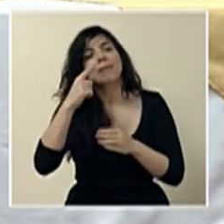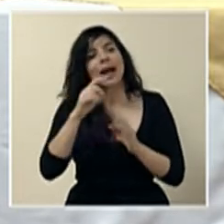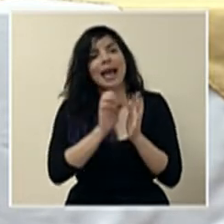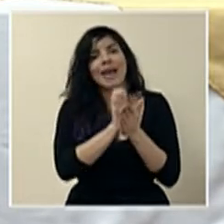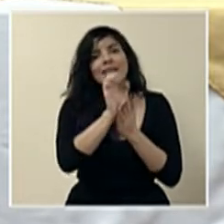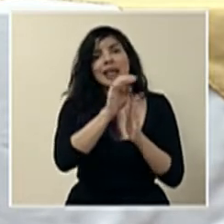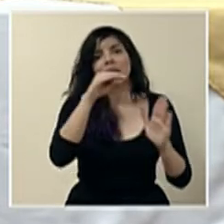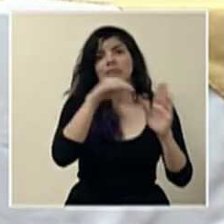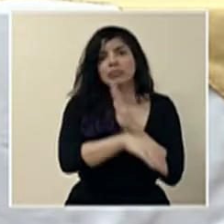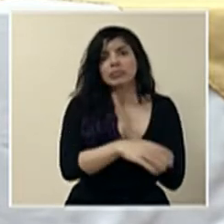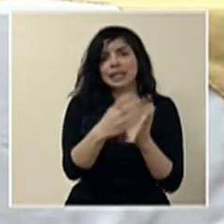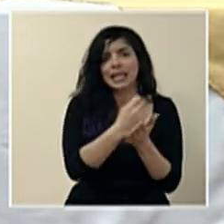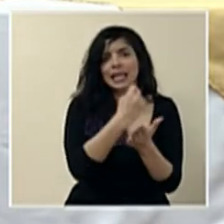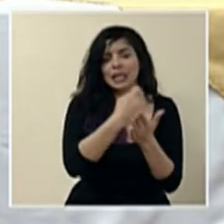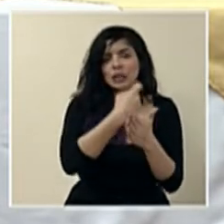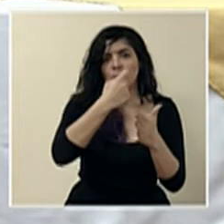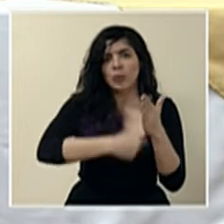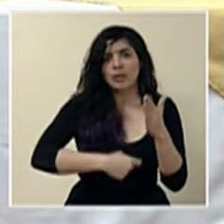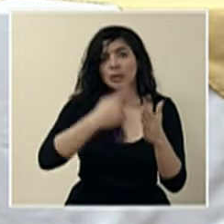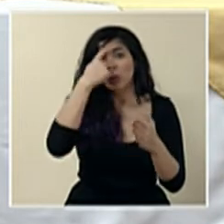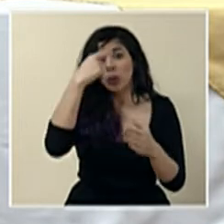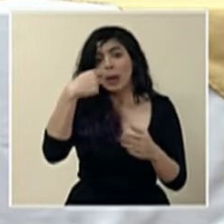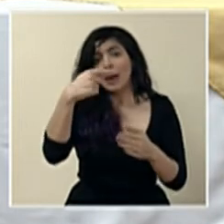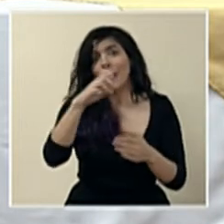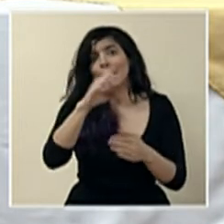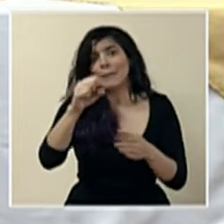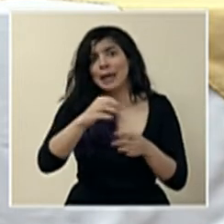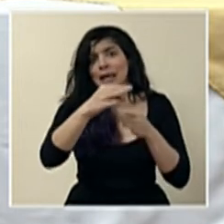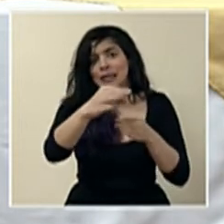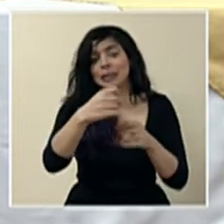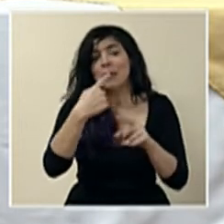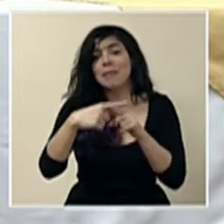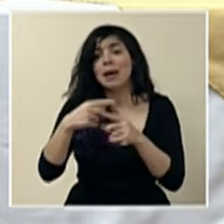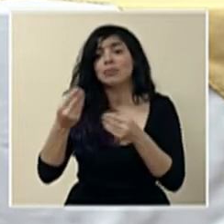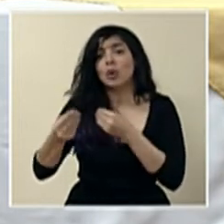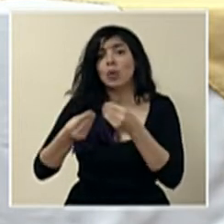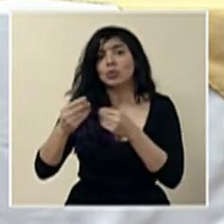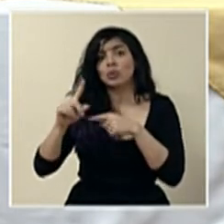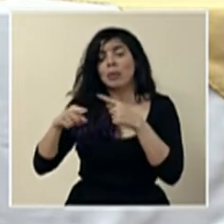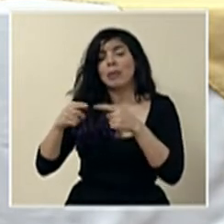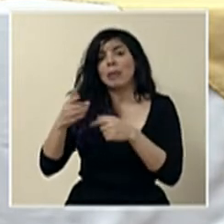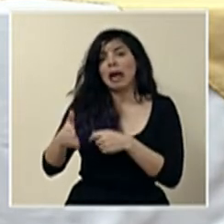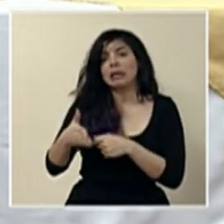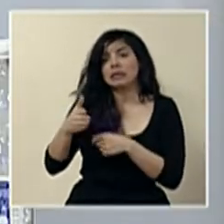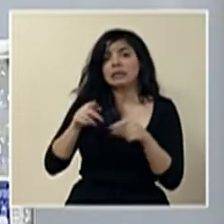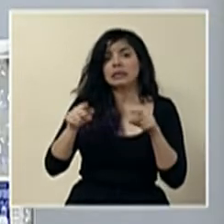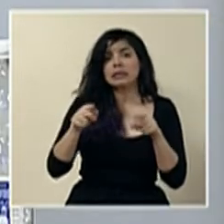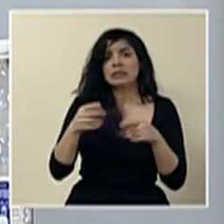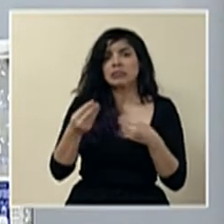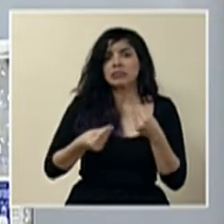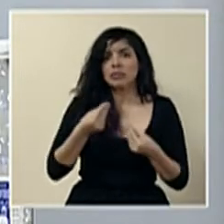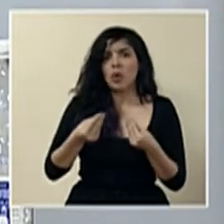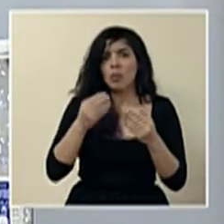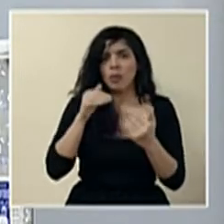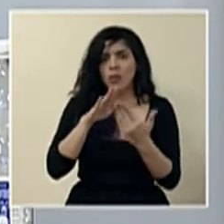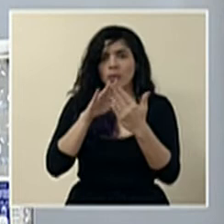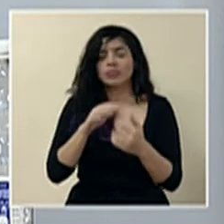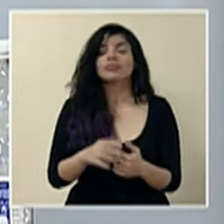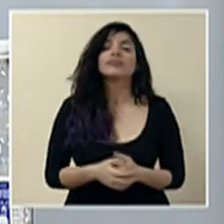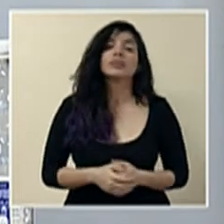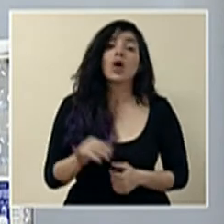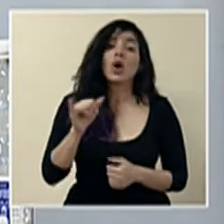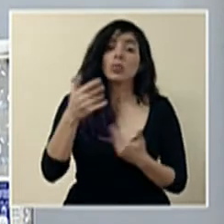que representarán las moratorias de los próximos meses y la contracción prevista de la producción? Tal como